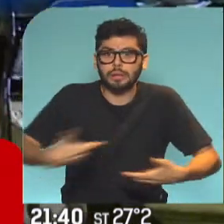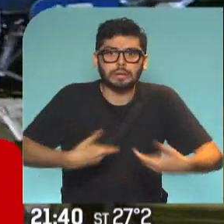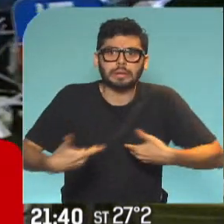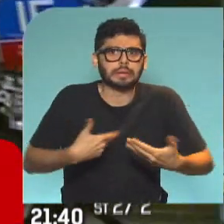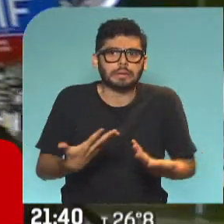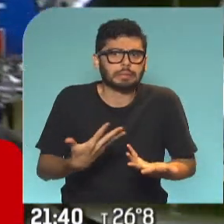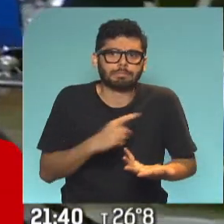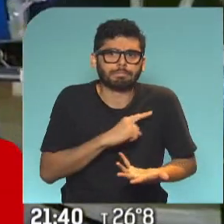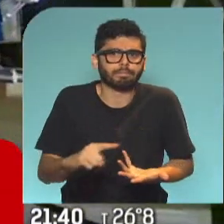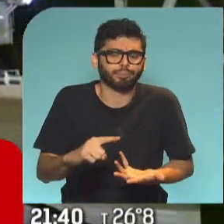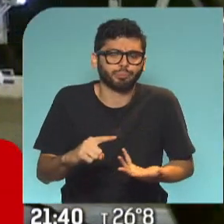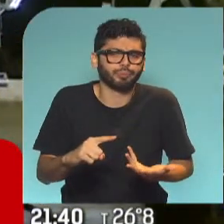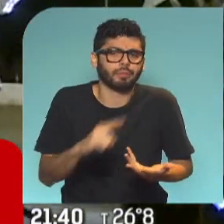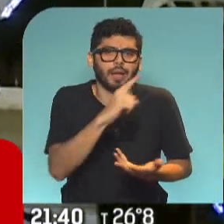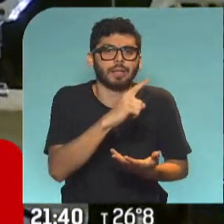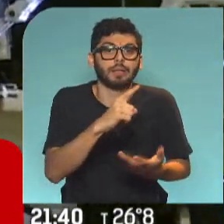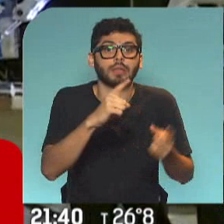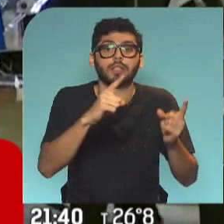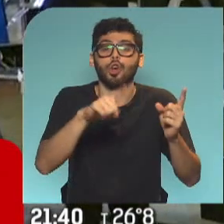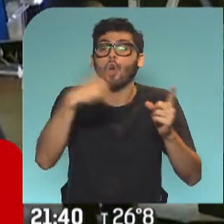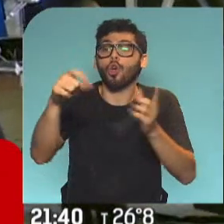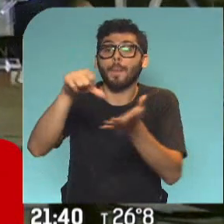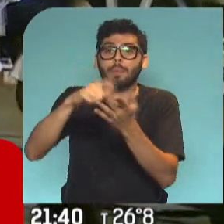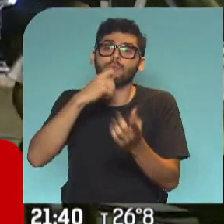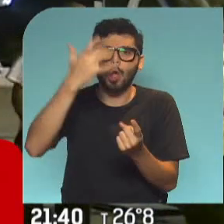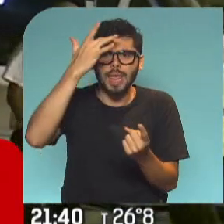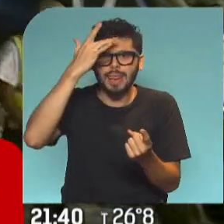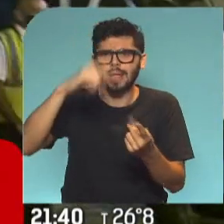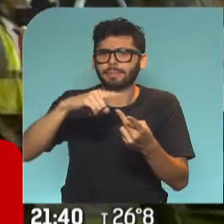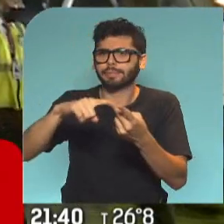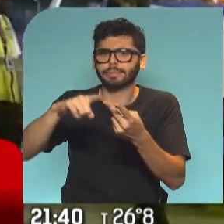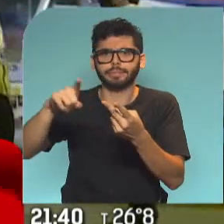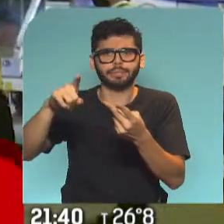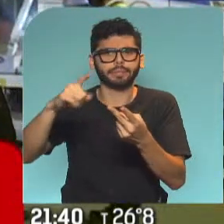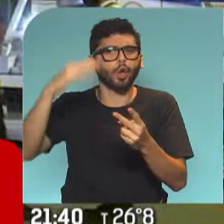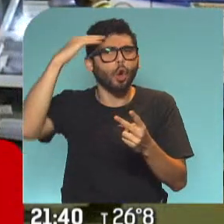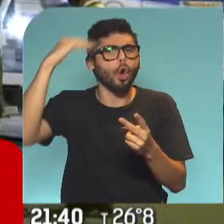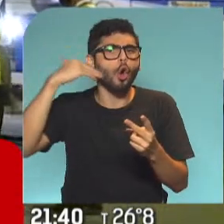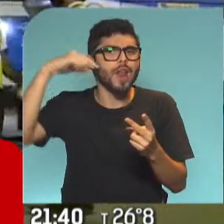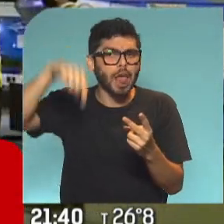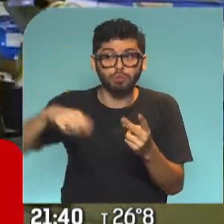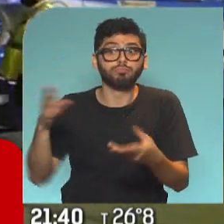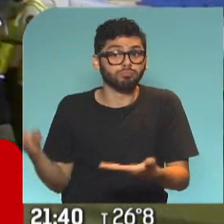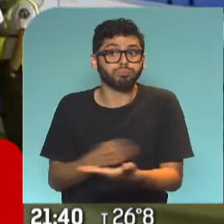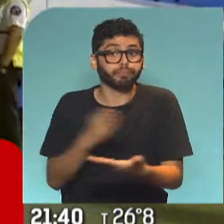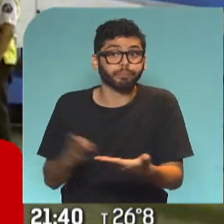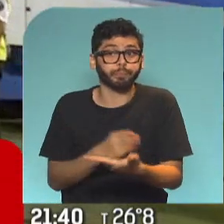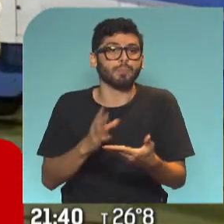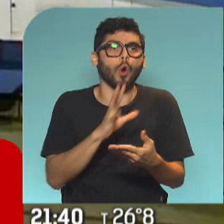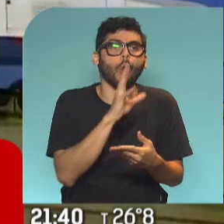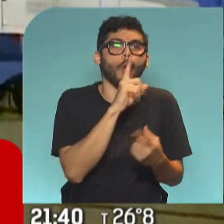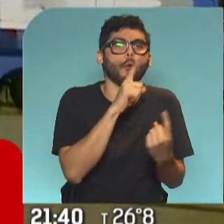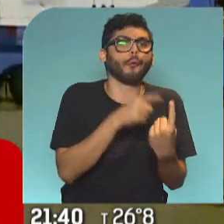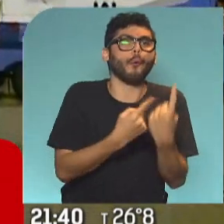ya a producirse en otros países, en India, en Corea del Sur, y no solamente ya en el